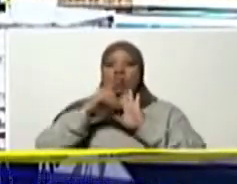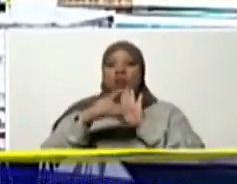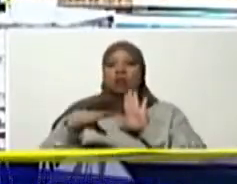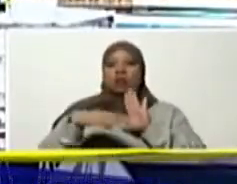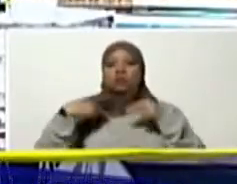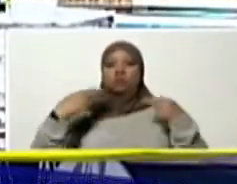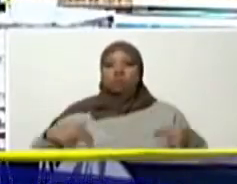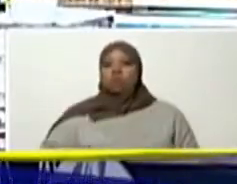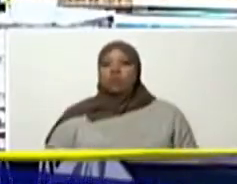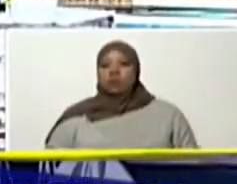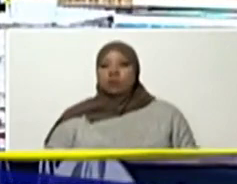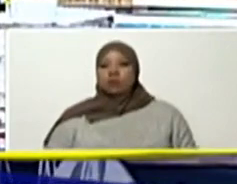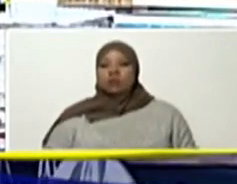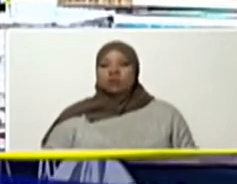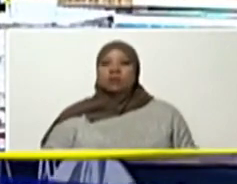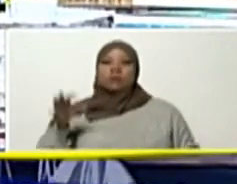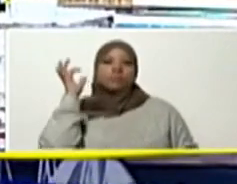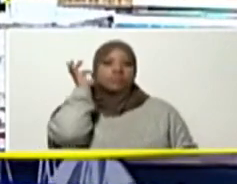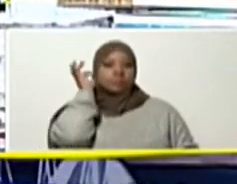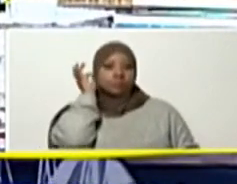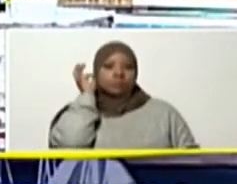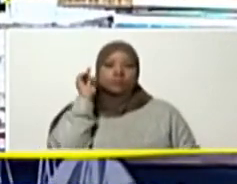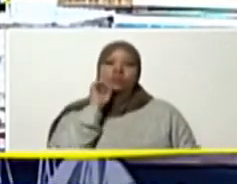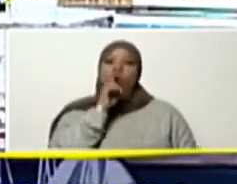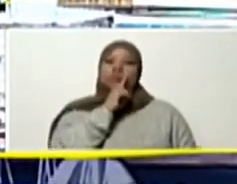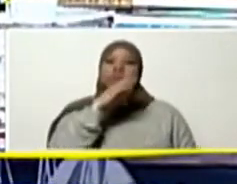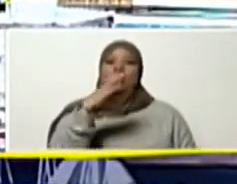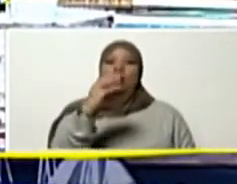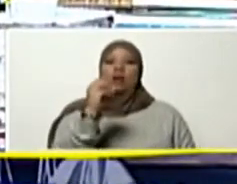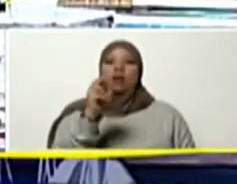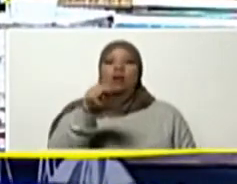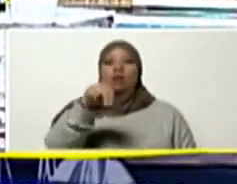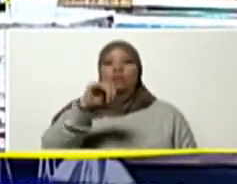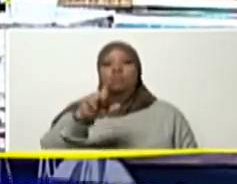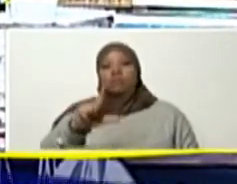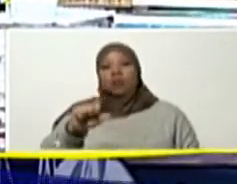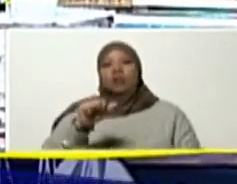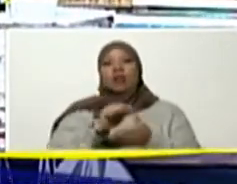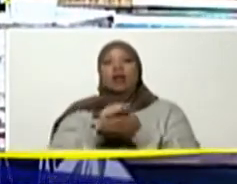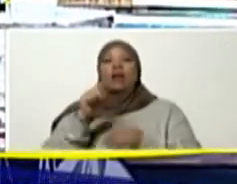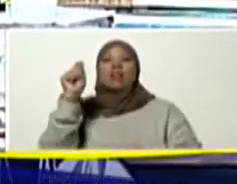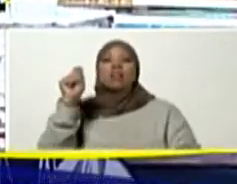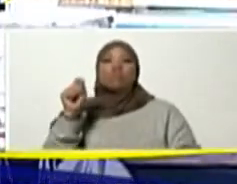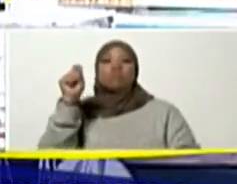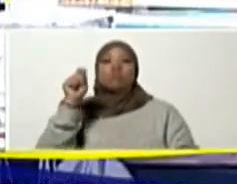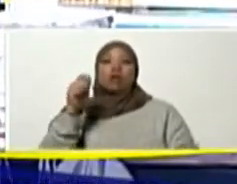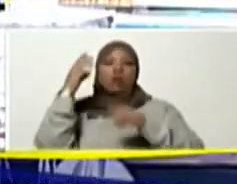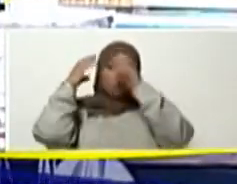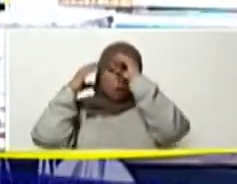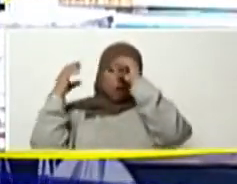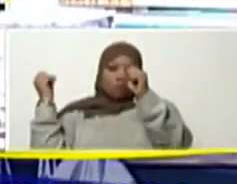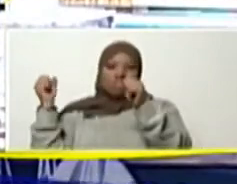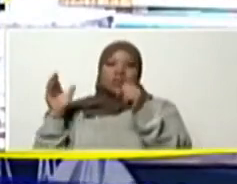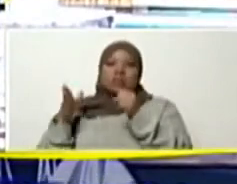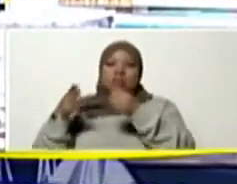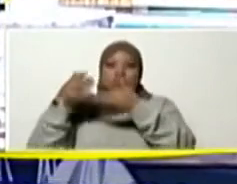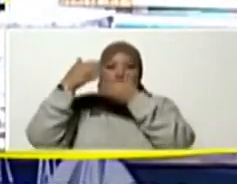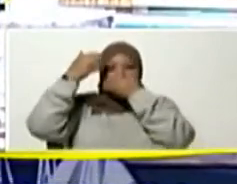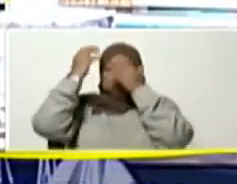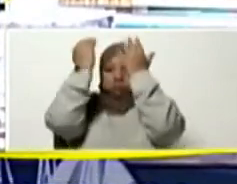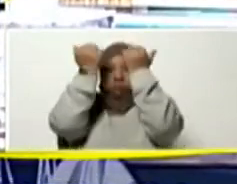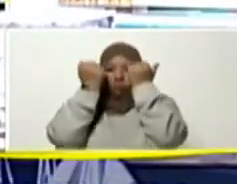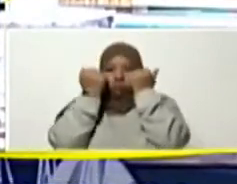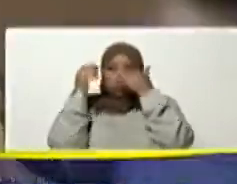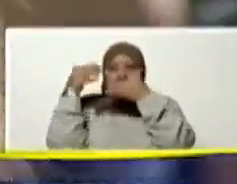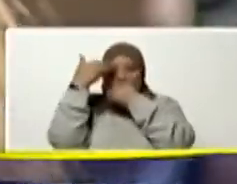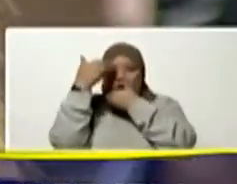humanos, Camila Fabri Saab, esposa del diplomático venezolano secuestrado,